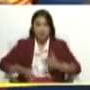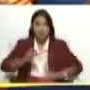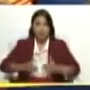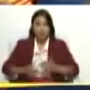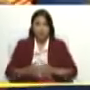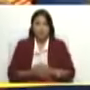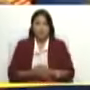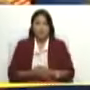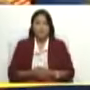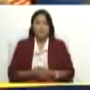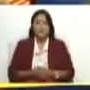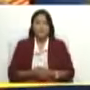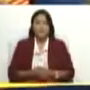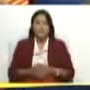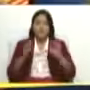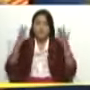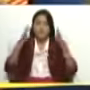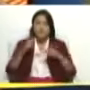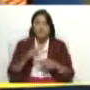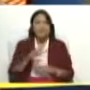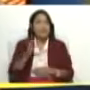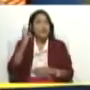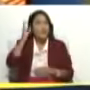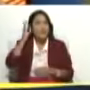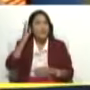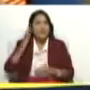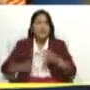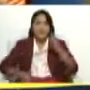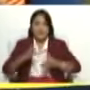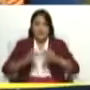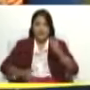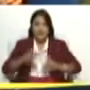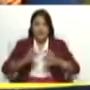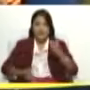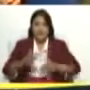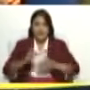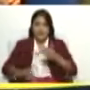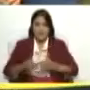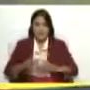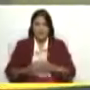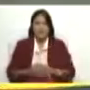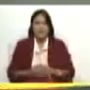verdad a Ros Bailey peinado Ros